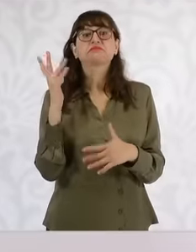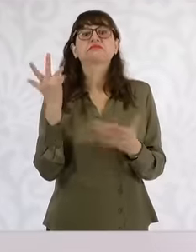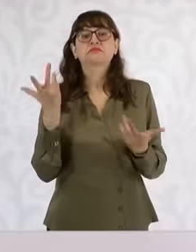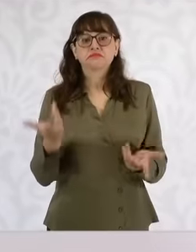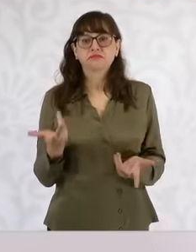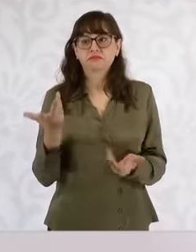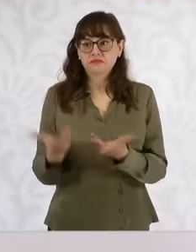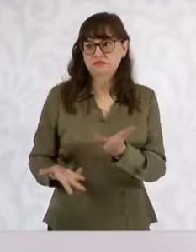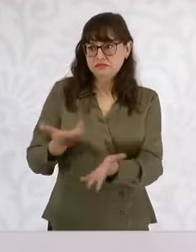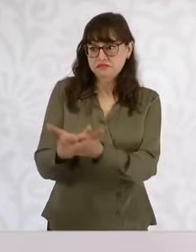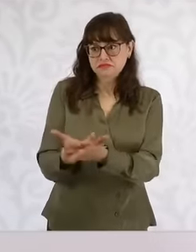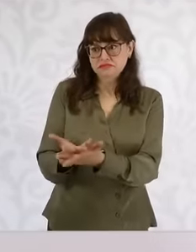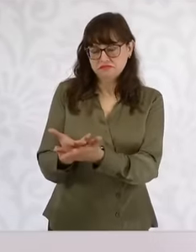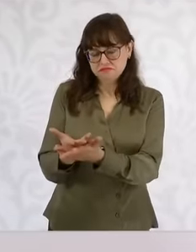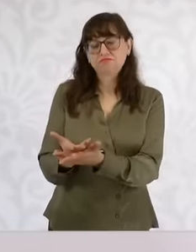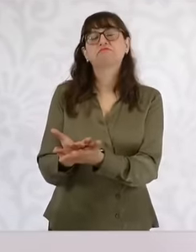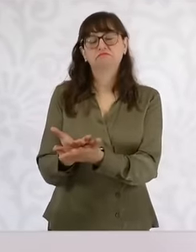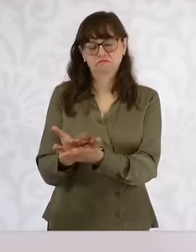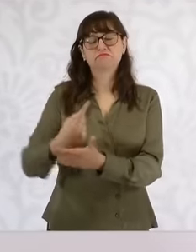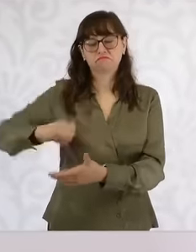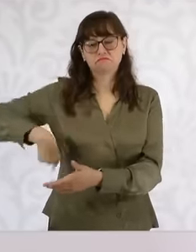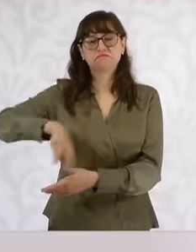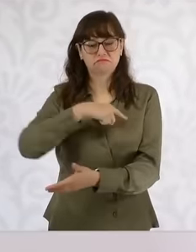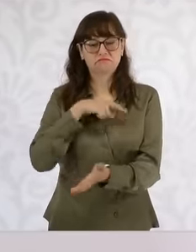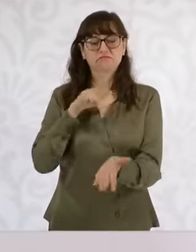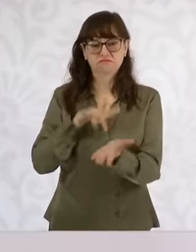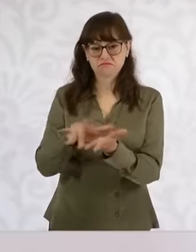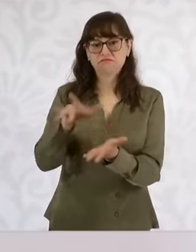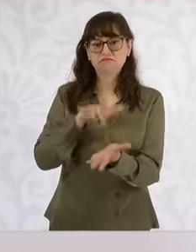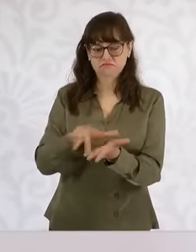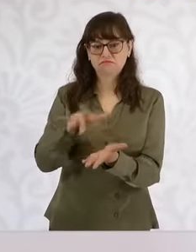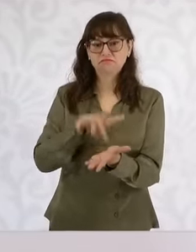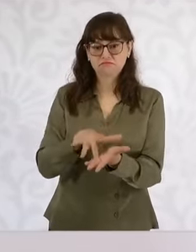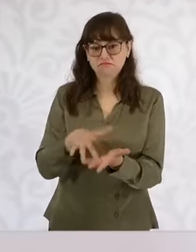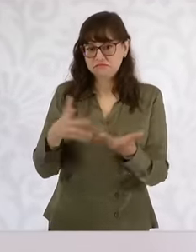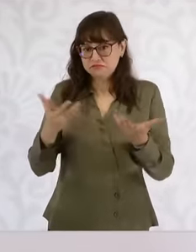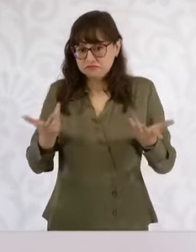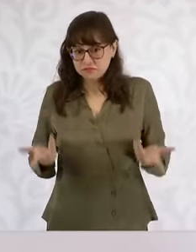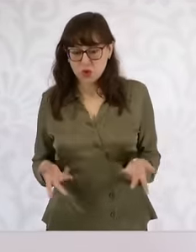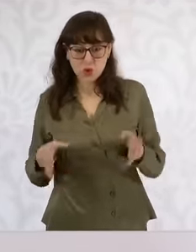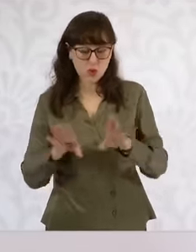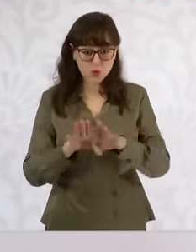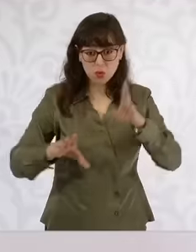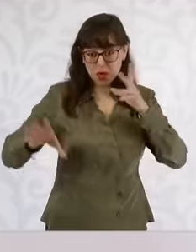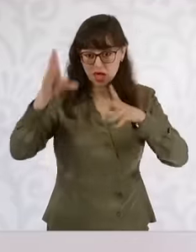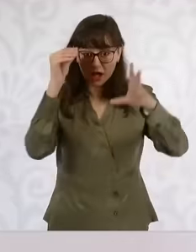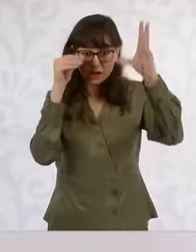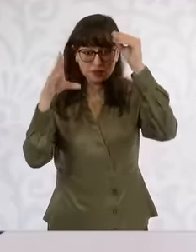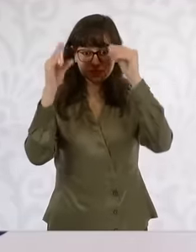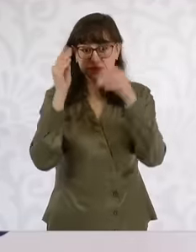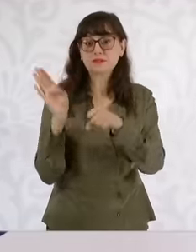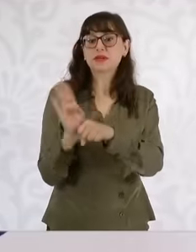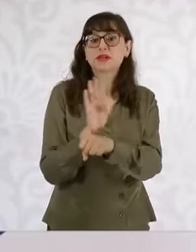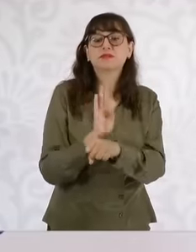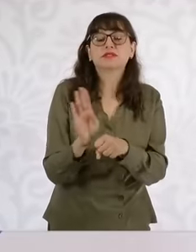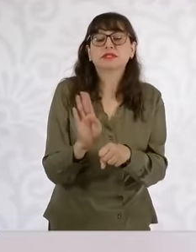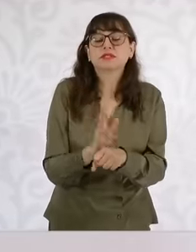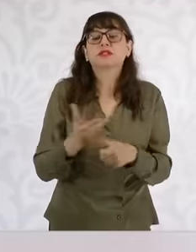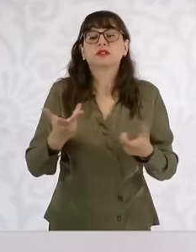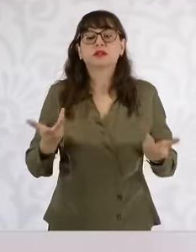apoyándola y vamos a estar también pudiendo ver qué aprendemos y qué beneficios nos pueden dar este tipo